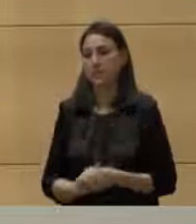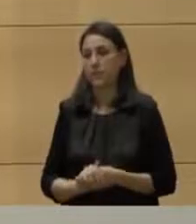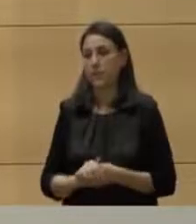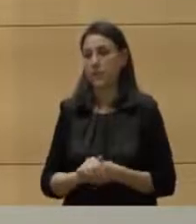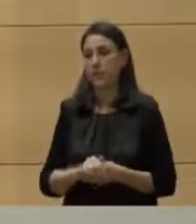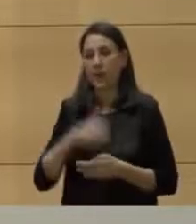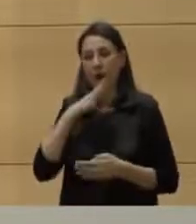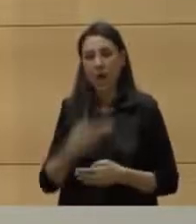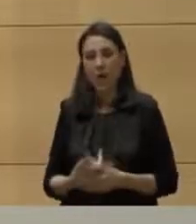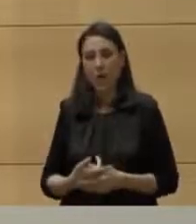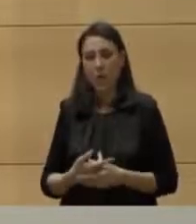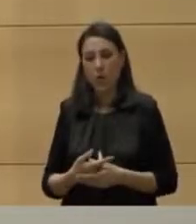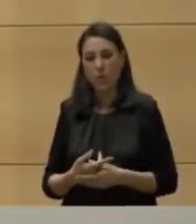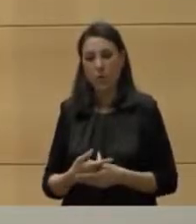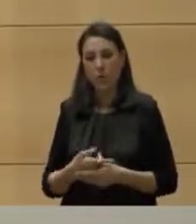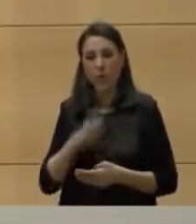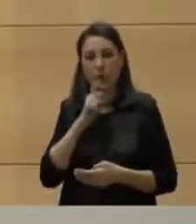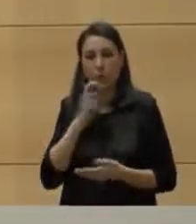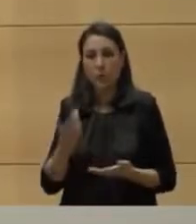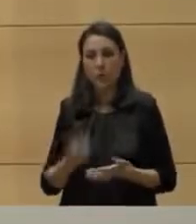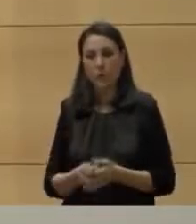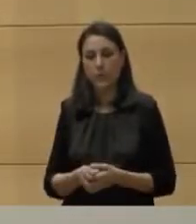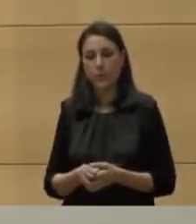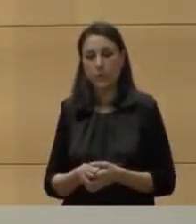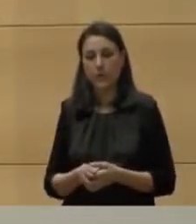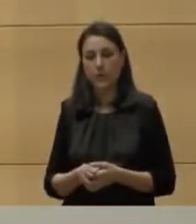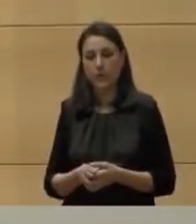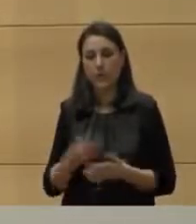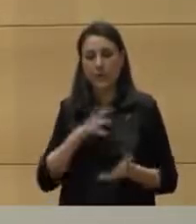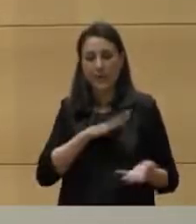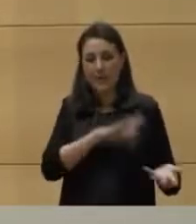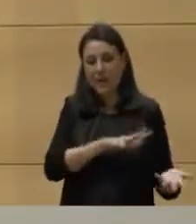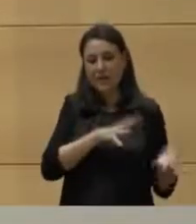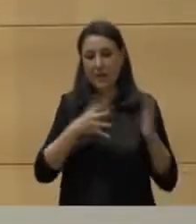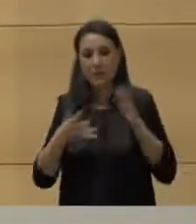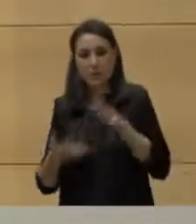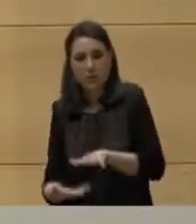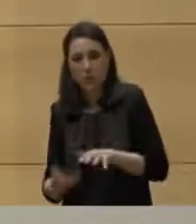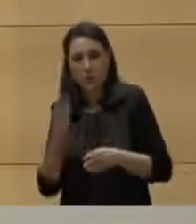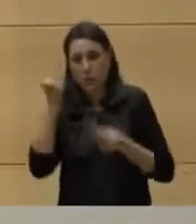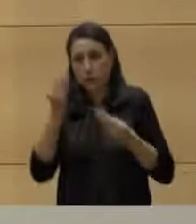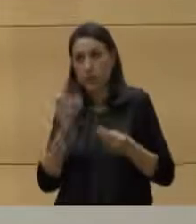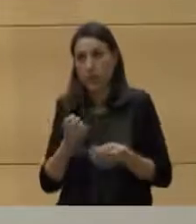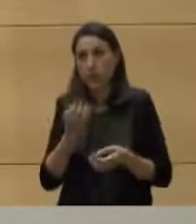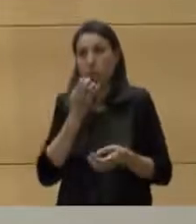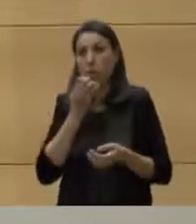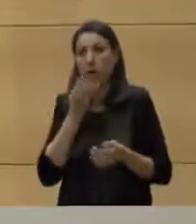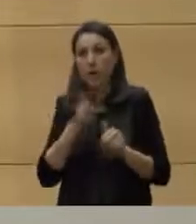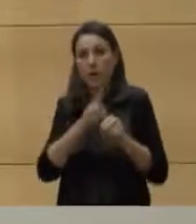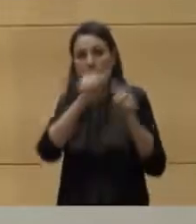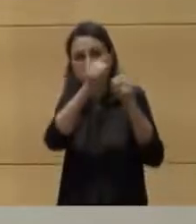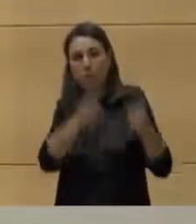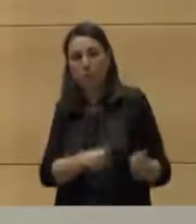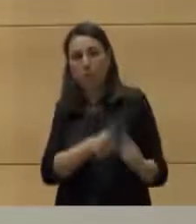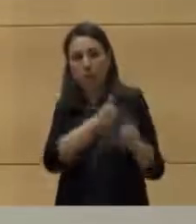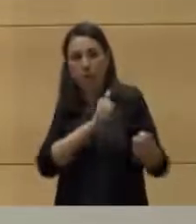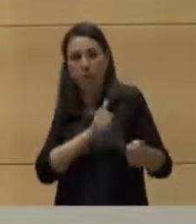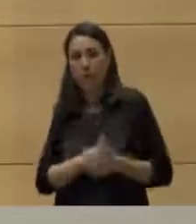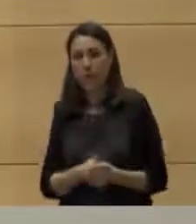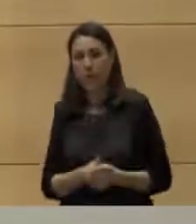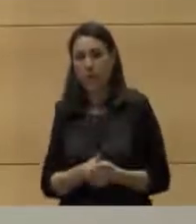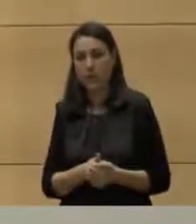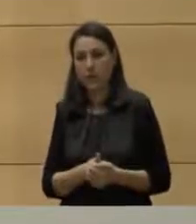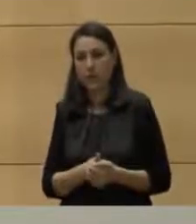esto? ¿Qué ha sido de aquella mitificada transición ejemplo para propios y extraños? En